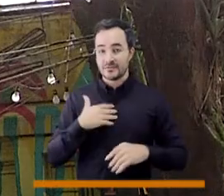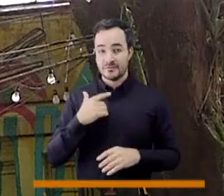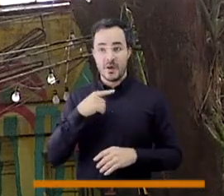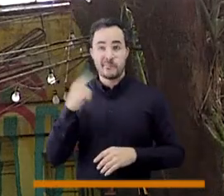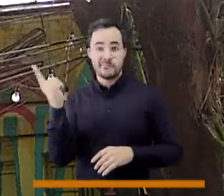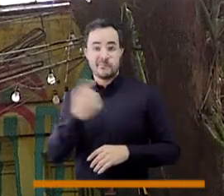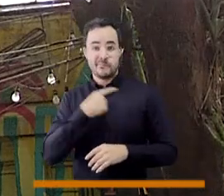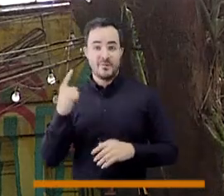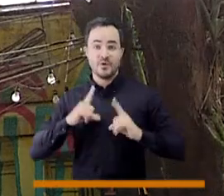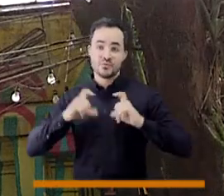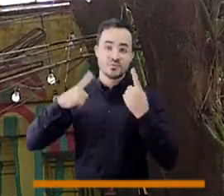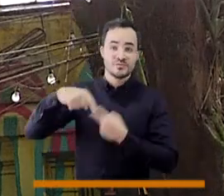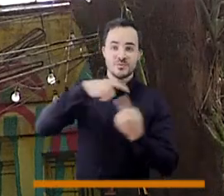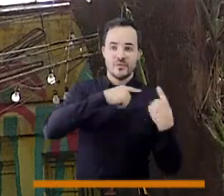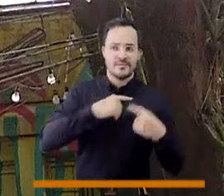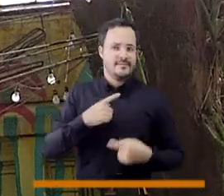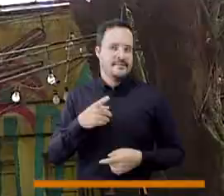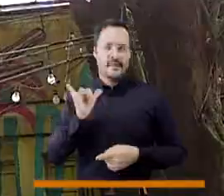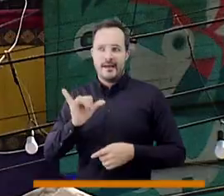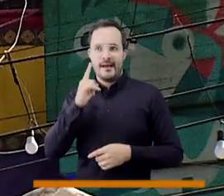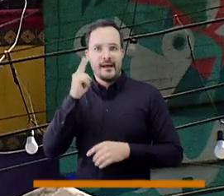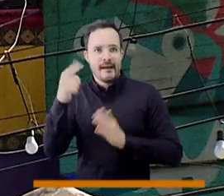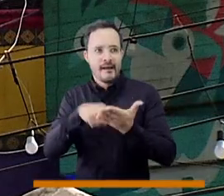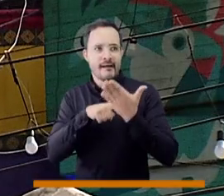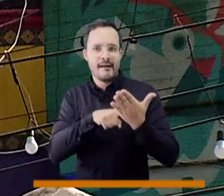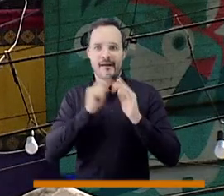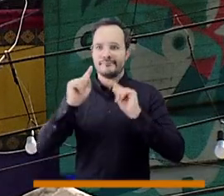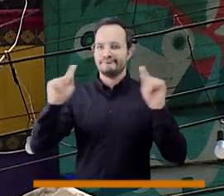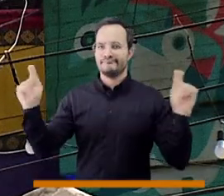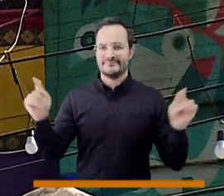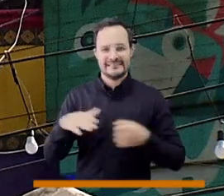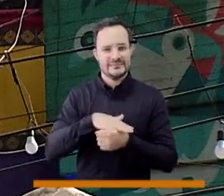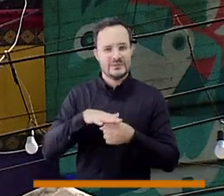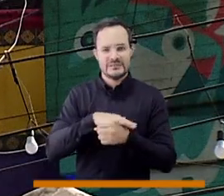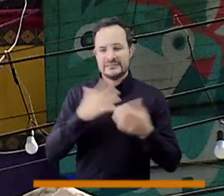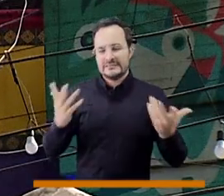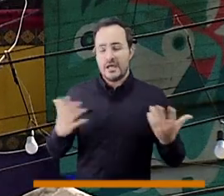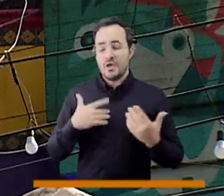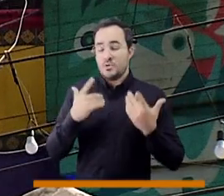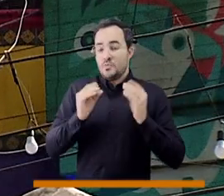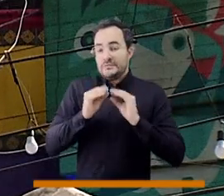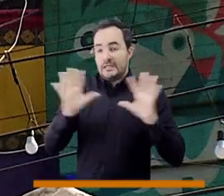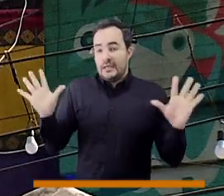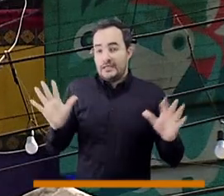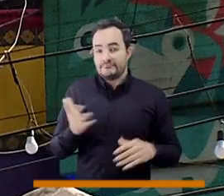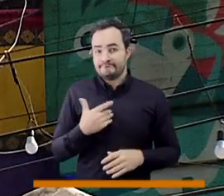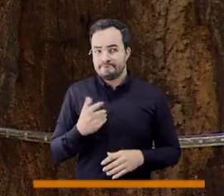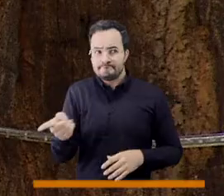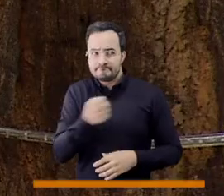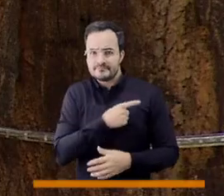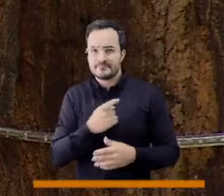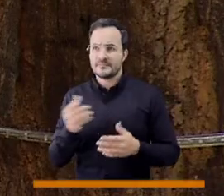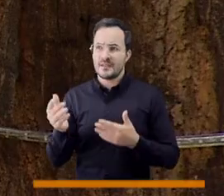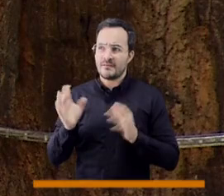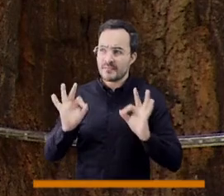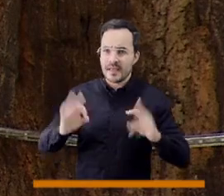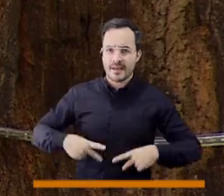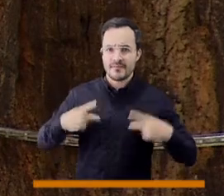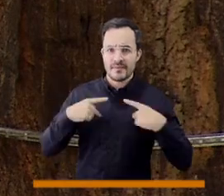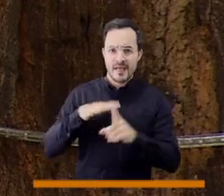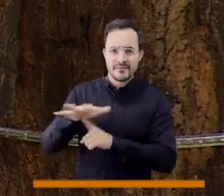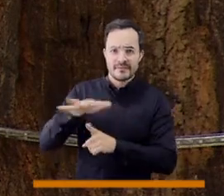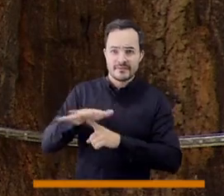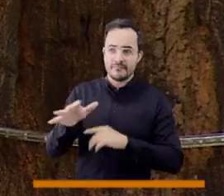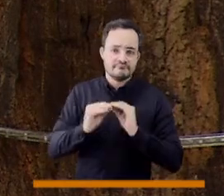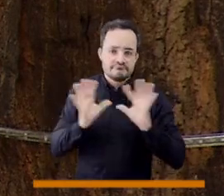la gentrificación por el turismo se está presentando, se sabe poco, y no tenemos unos mecanismos claros para poder medir cómo está